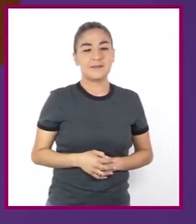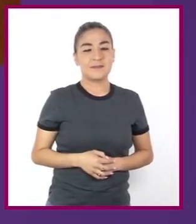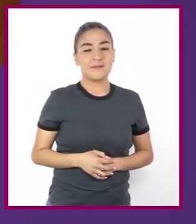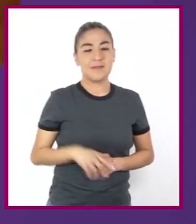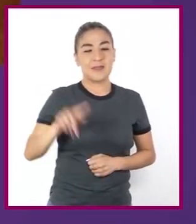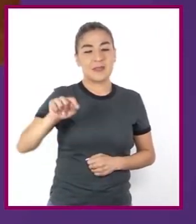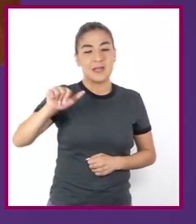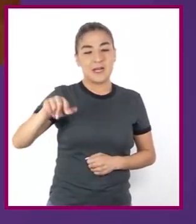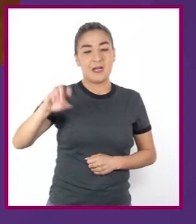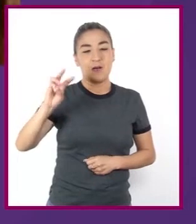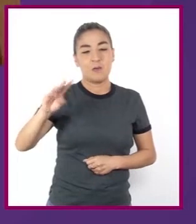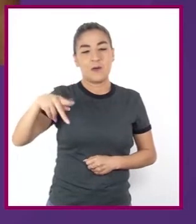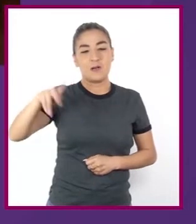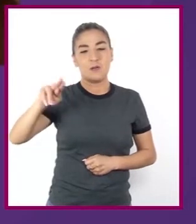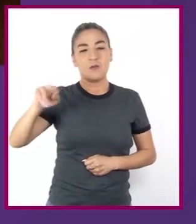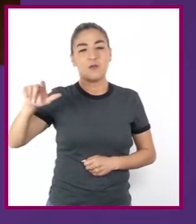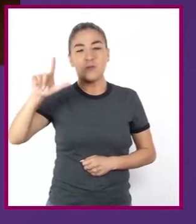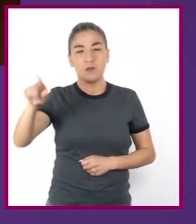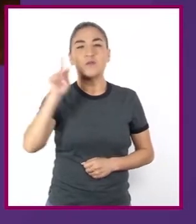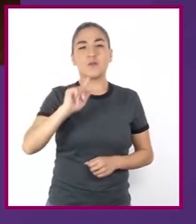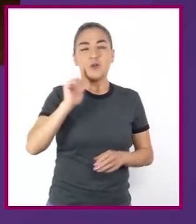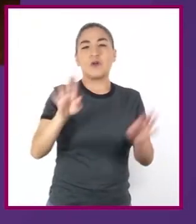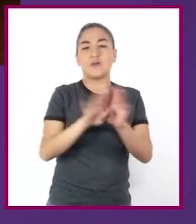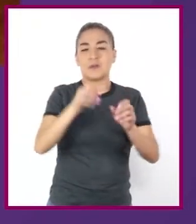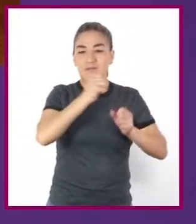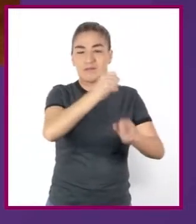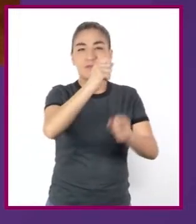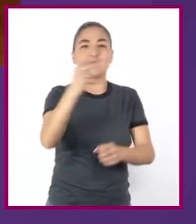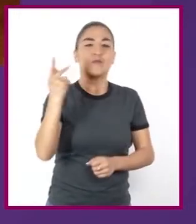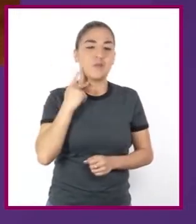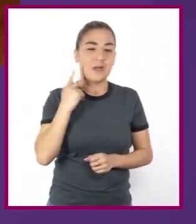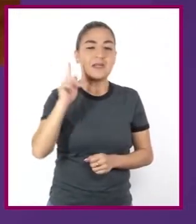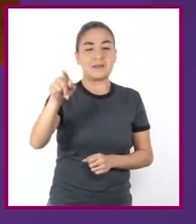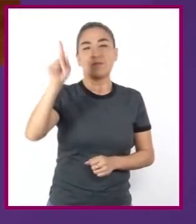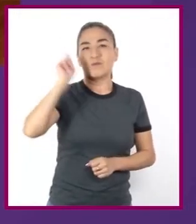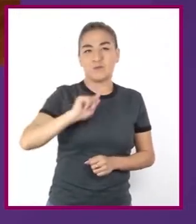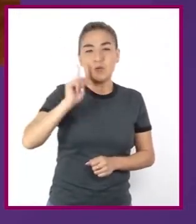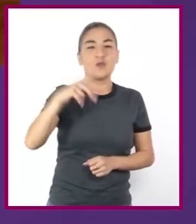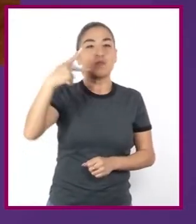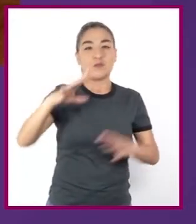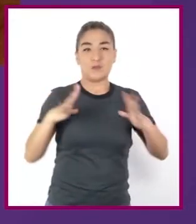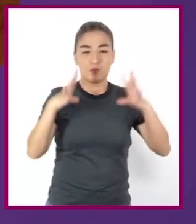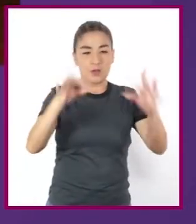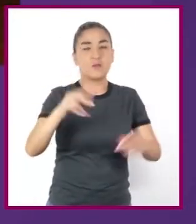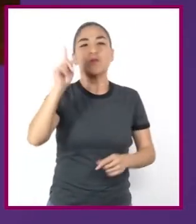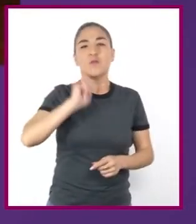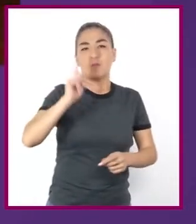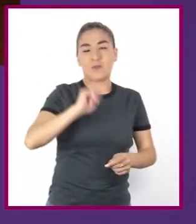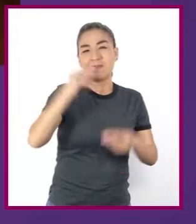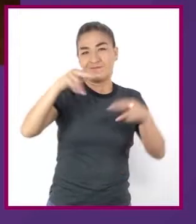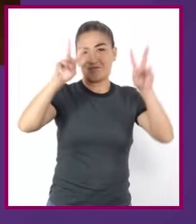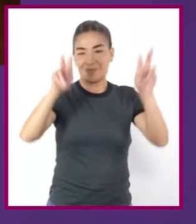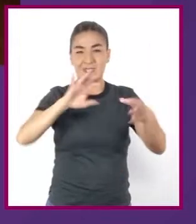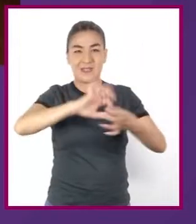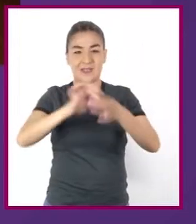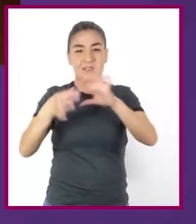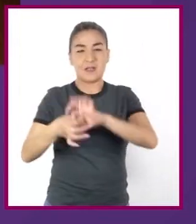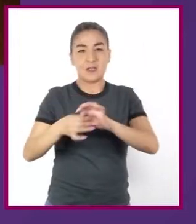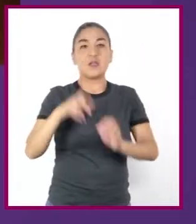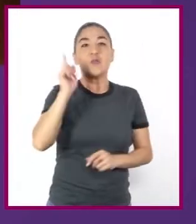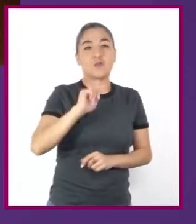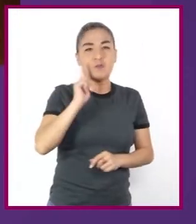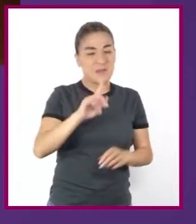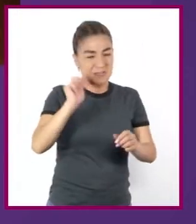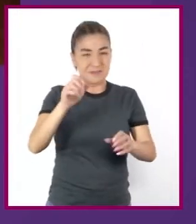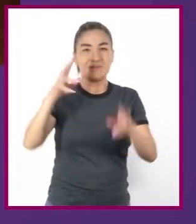Tawakkul Karman es una periodista política y activista yemení, fundadora del grupo Mujeres Sin Cadenas. Ha sido llamada la Mujer de